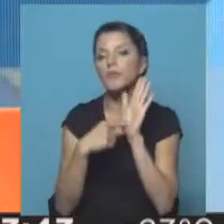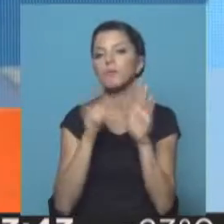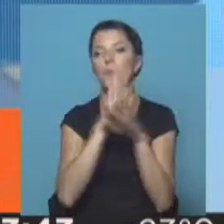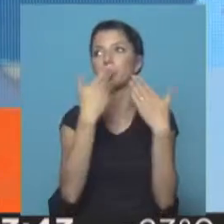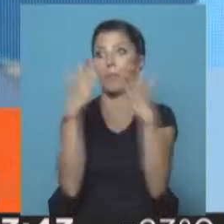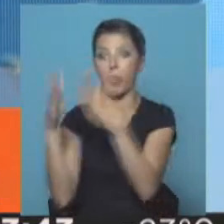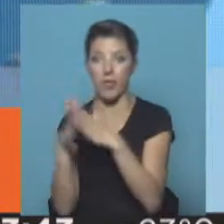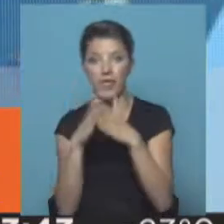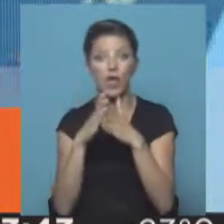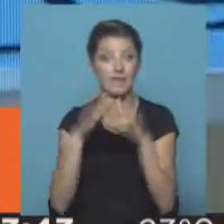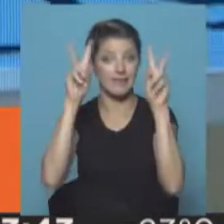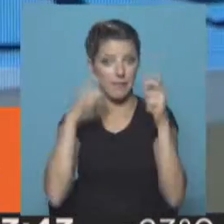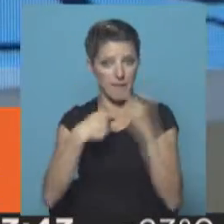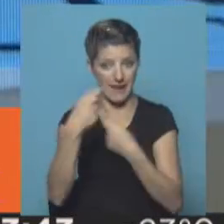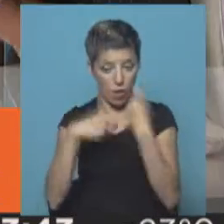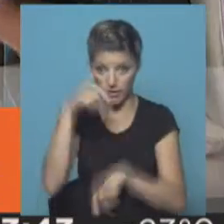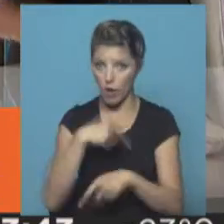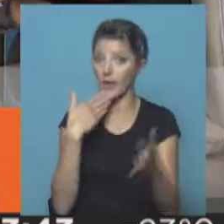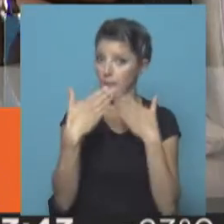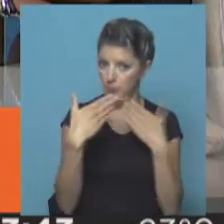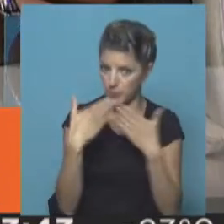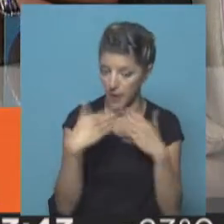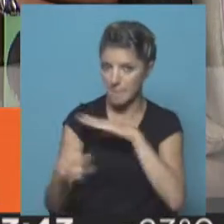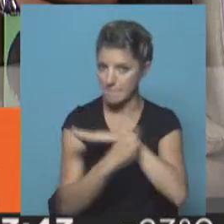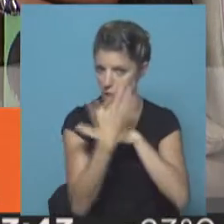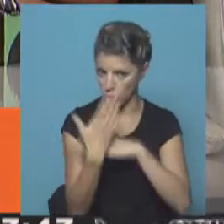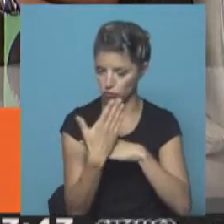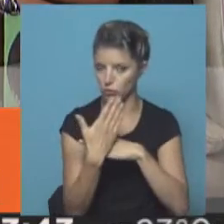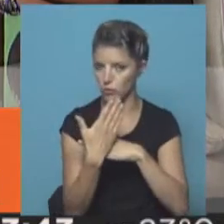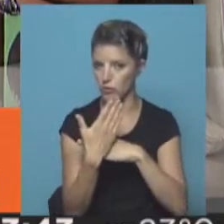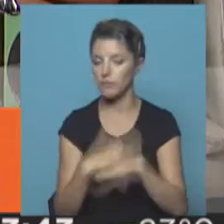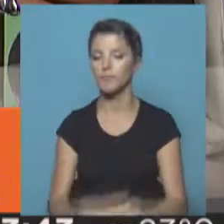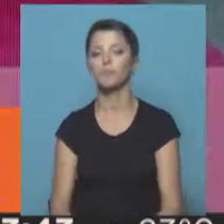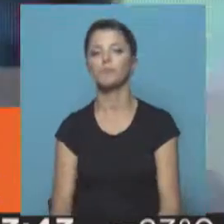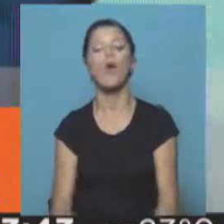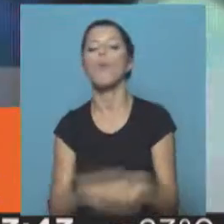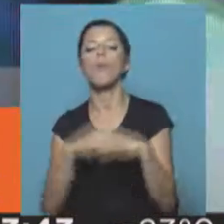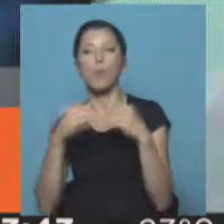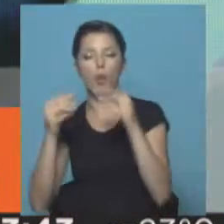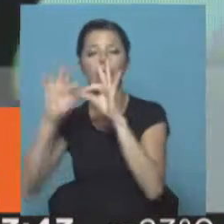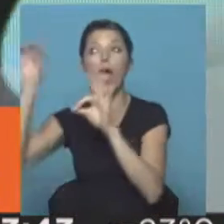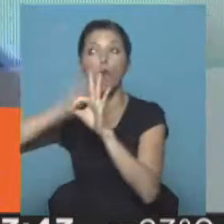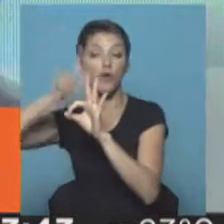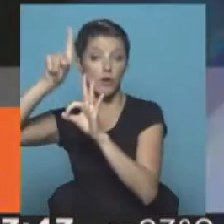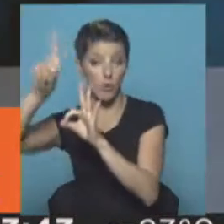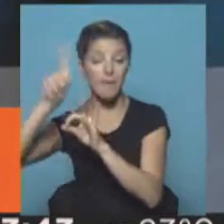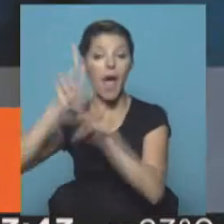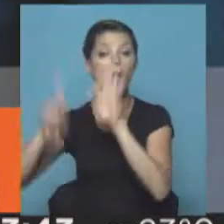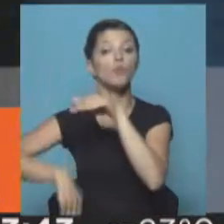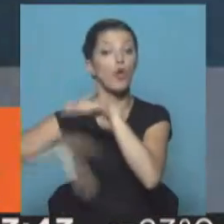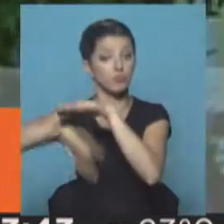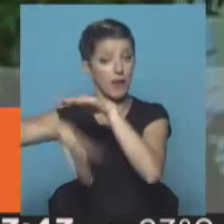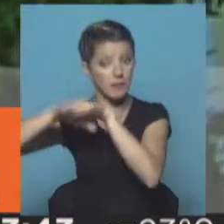mercados que es lo que se está discutiendo, digamos, sobre todo porque Unión Europea mantiene las restricciones para